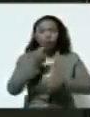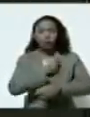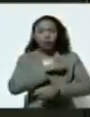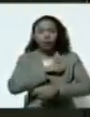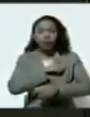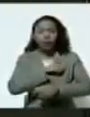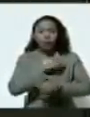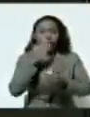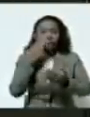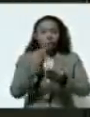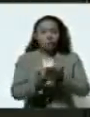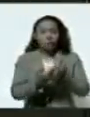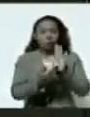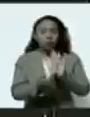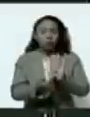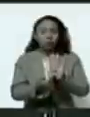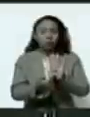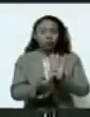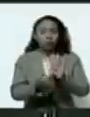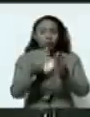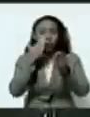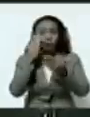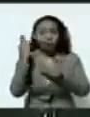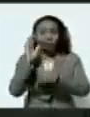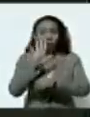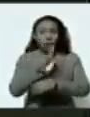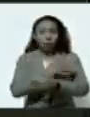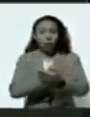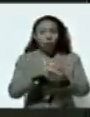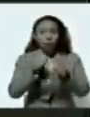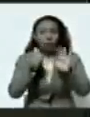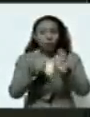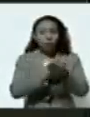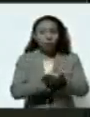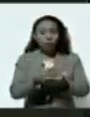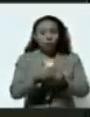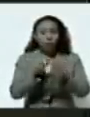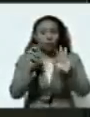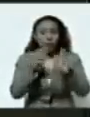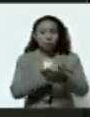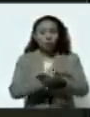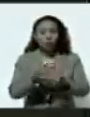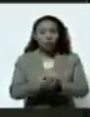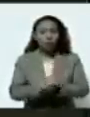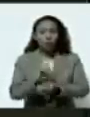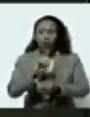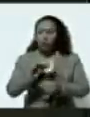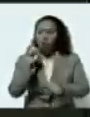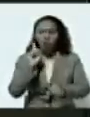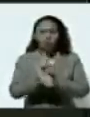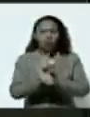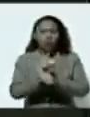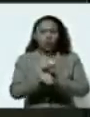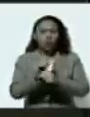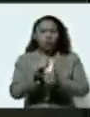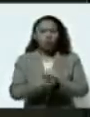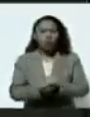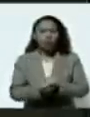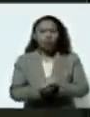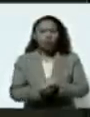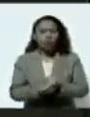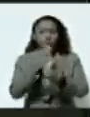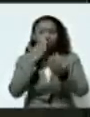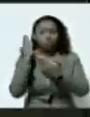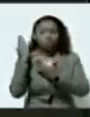se aparecía Germán Ferrer. Mira, 5 millones, 6 millones, 7 millones. No fue el único. Y allí